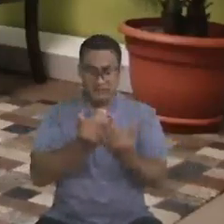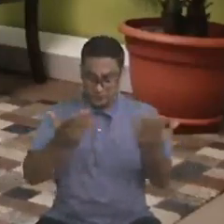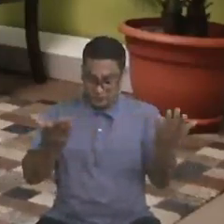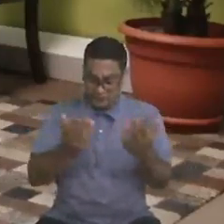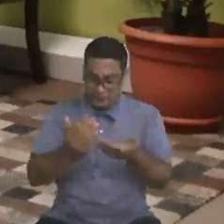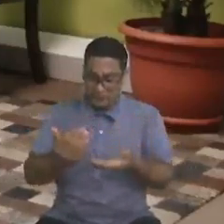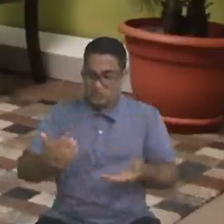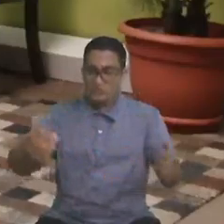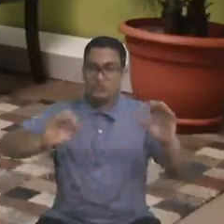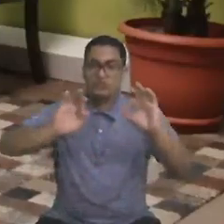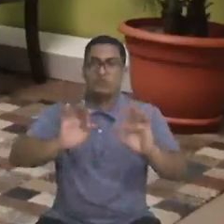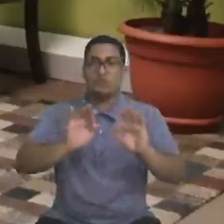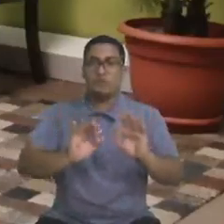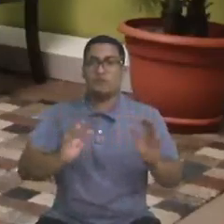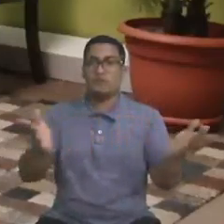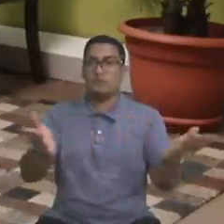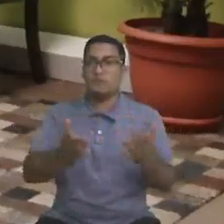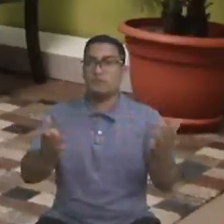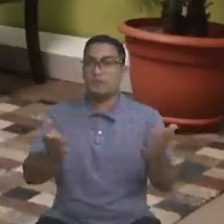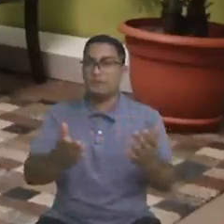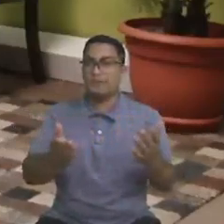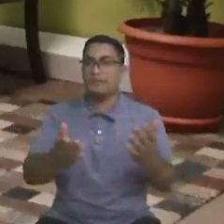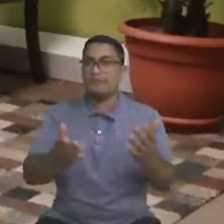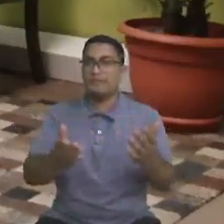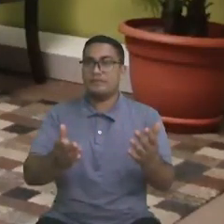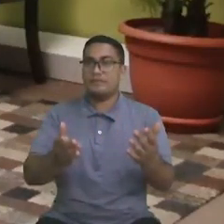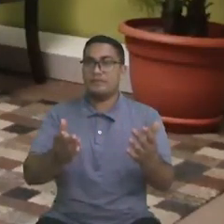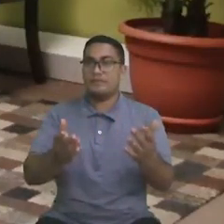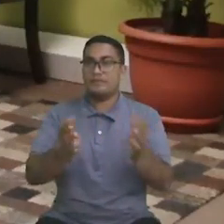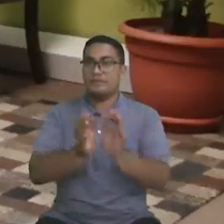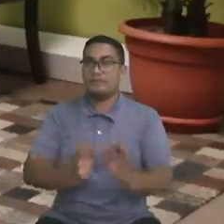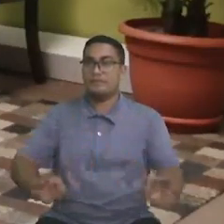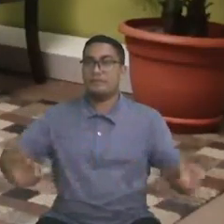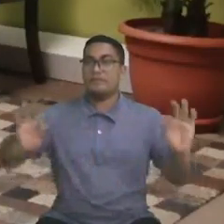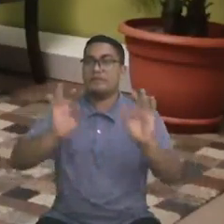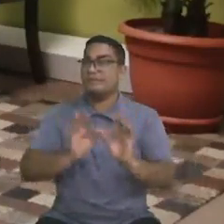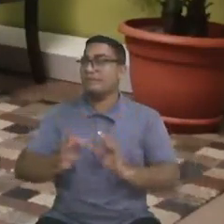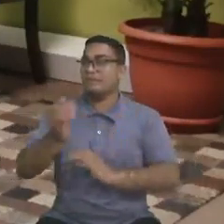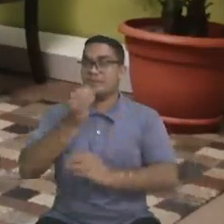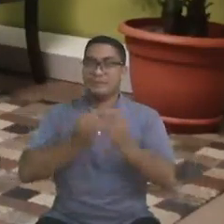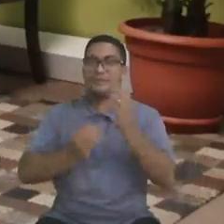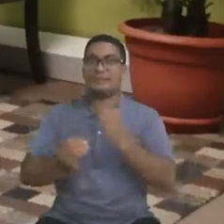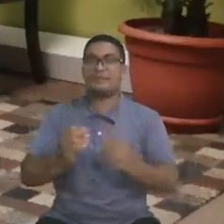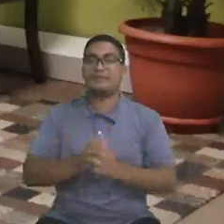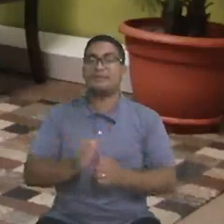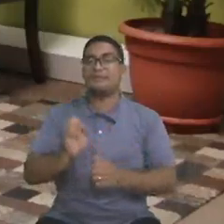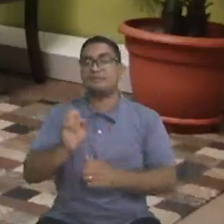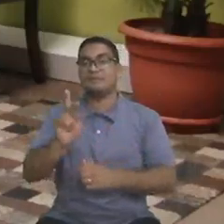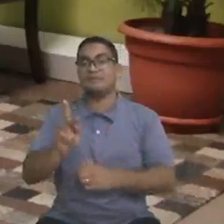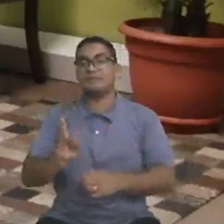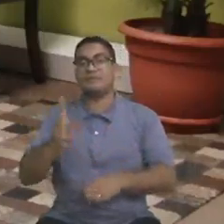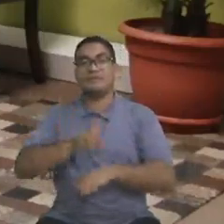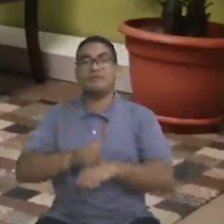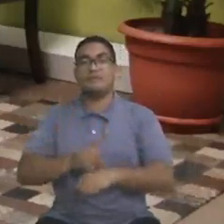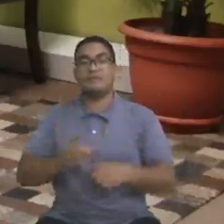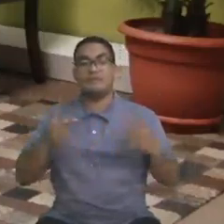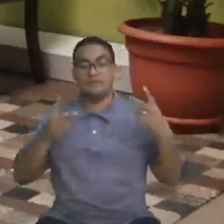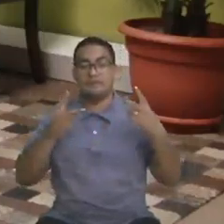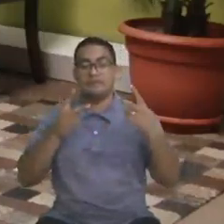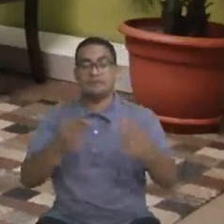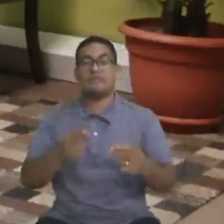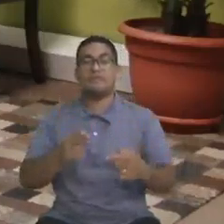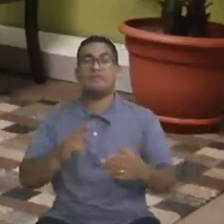si aumentó, cómo va en crecimiento, ¿verdad? Hay otros que no. Okay. Entonces ellos siempre tienen que preguntar si no se le dice. Siempre hay que decirle al